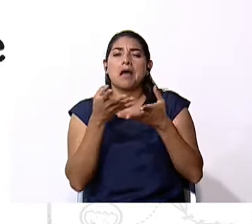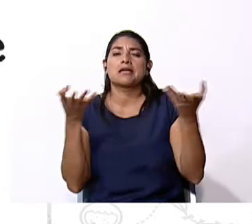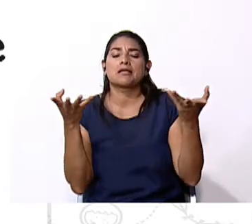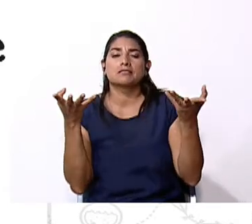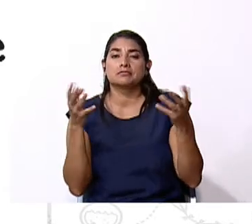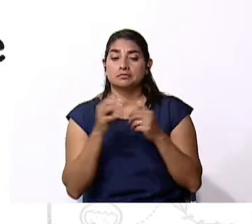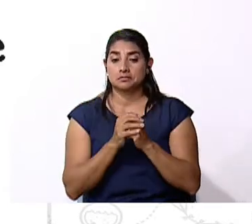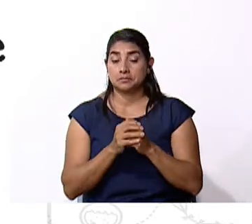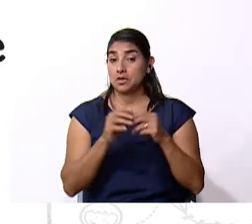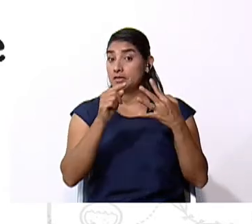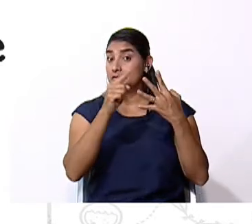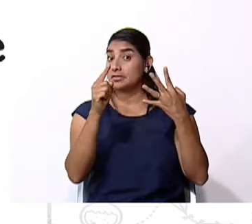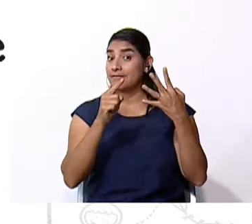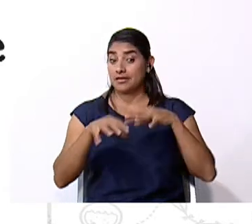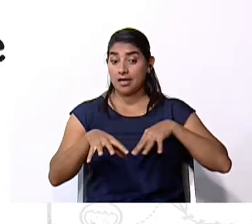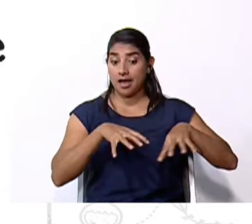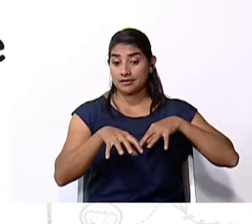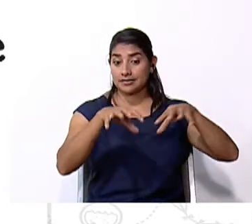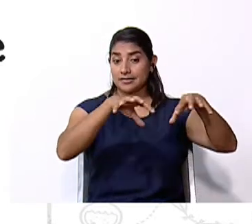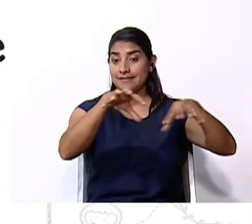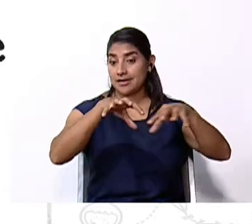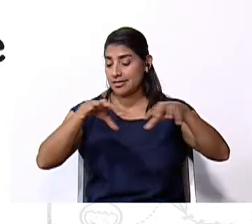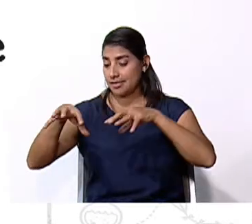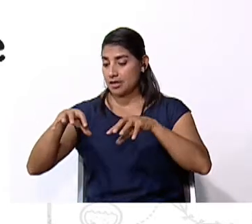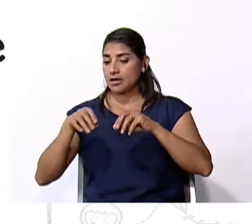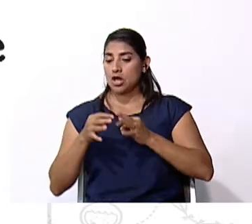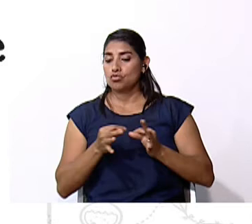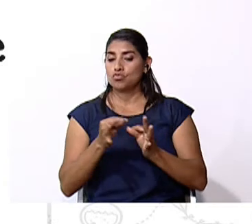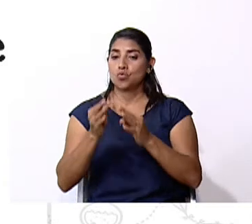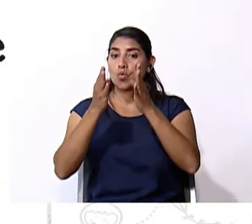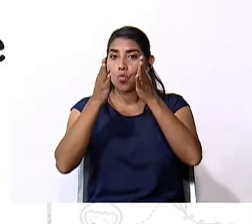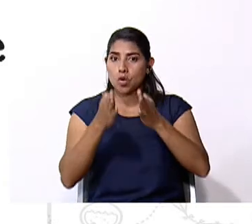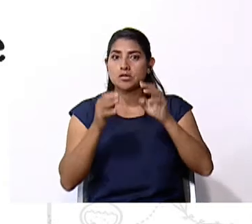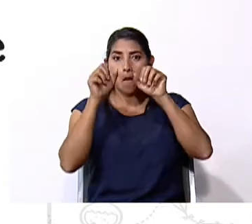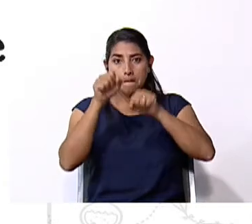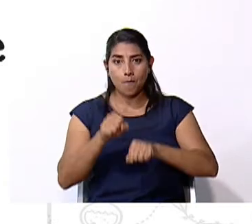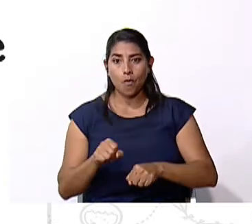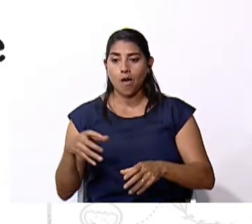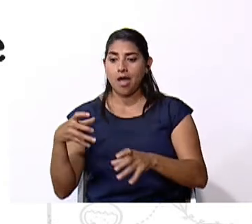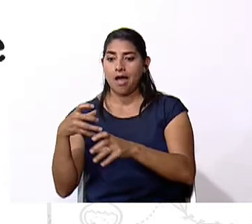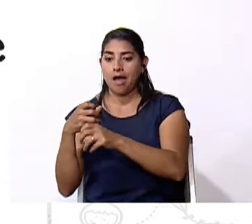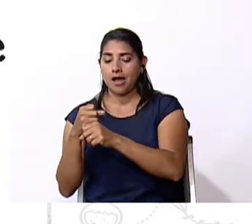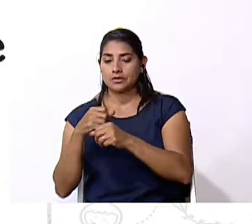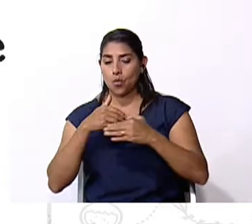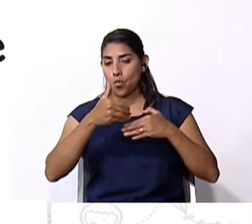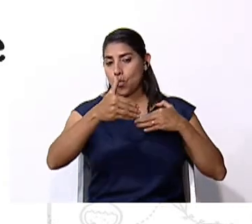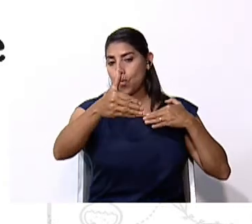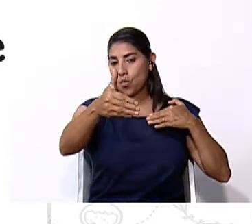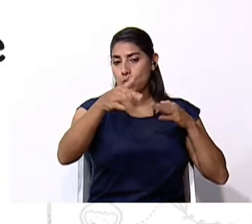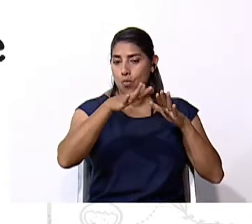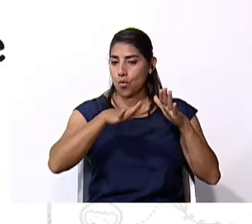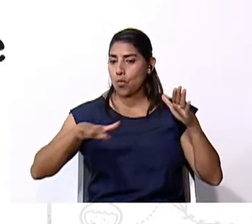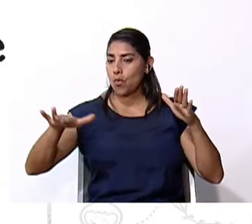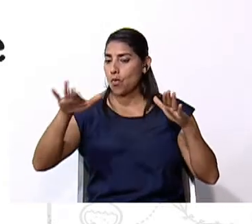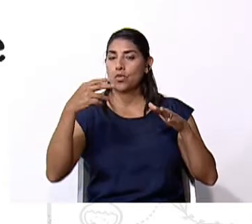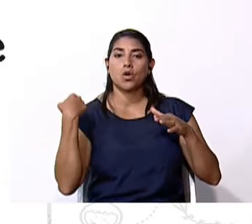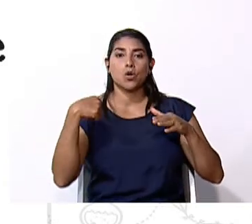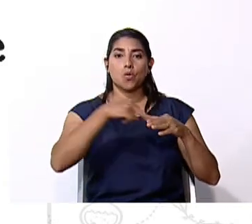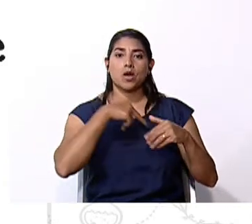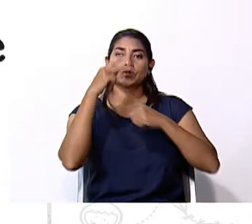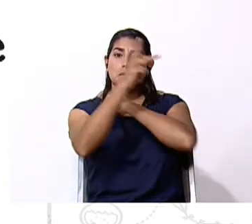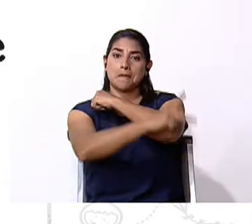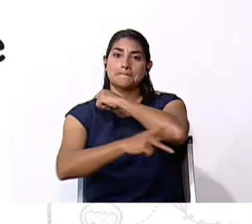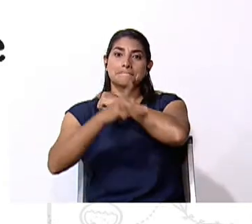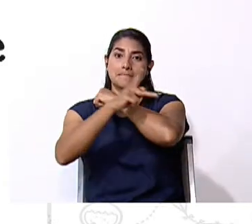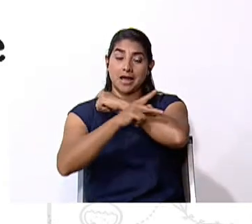a las diferentes actividades que el turista puede realizar a lo largo y ancho de nuestro